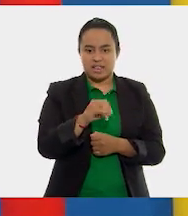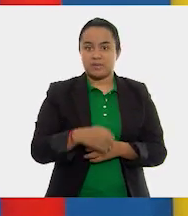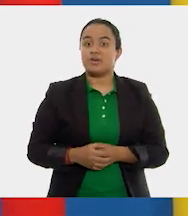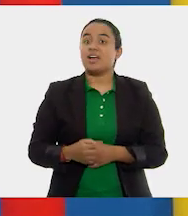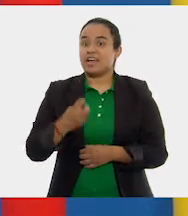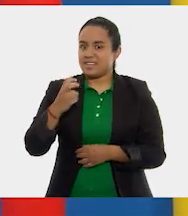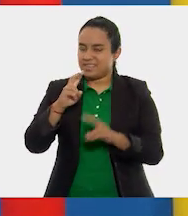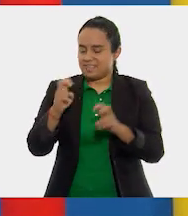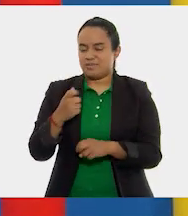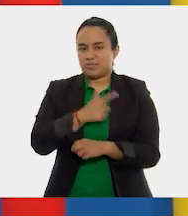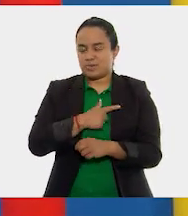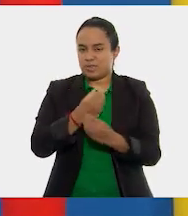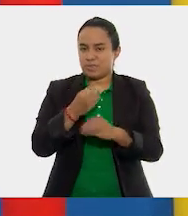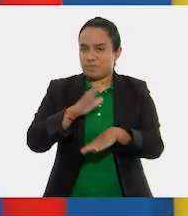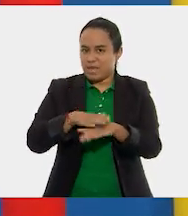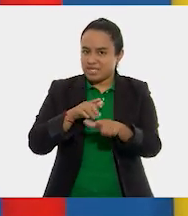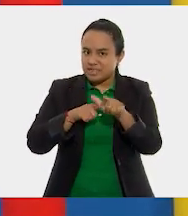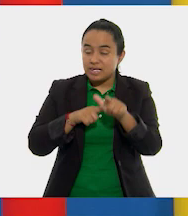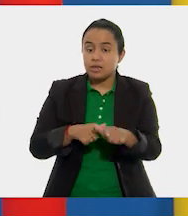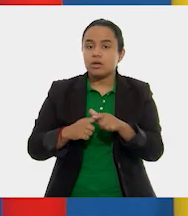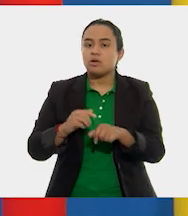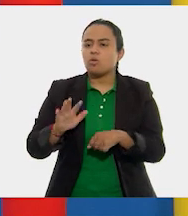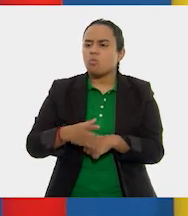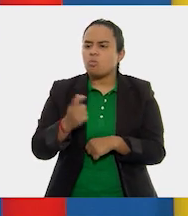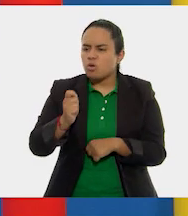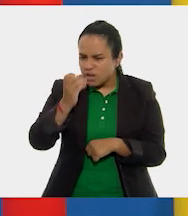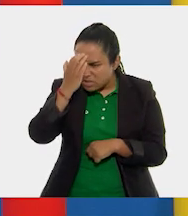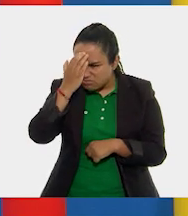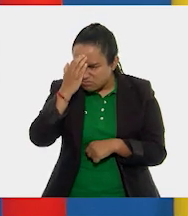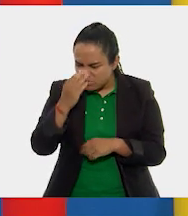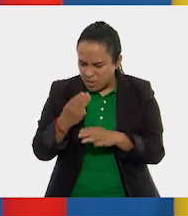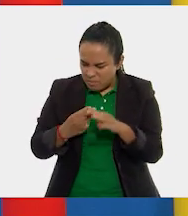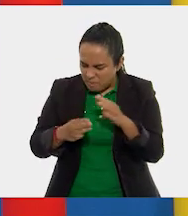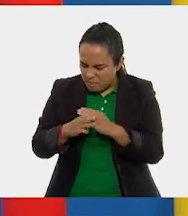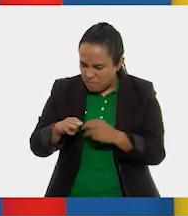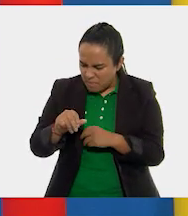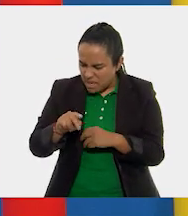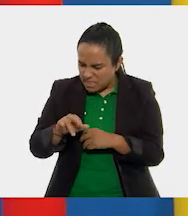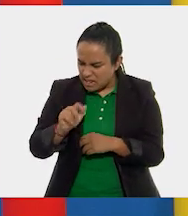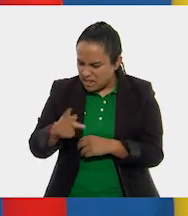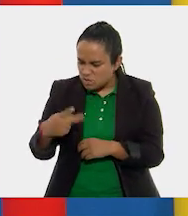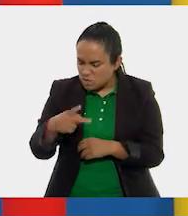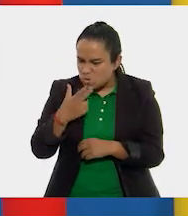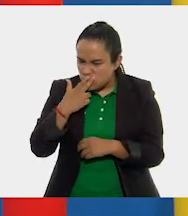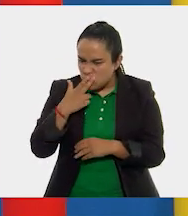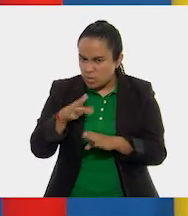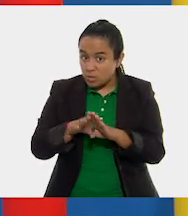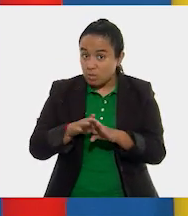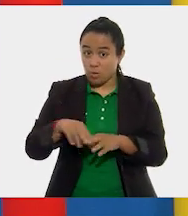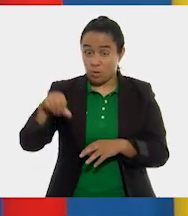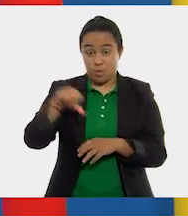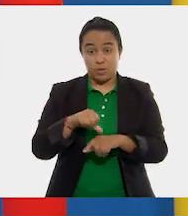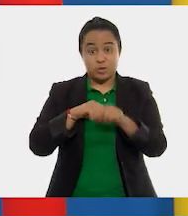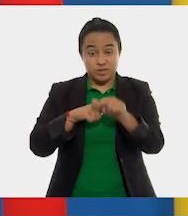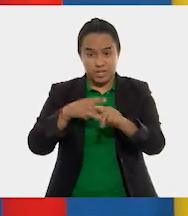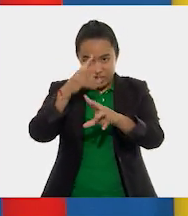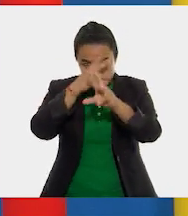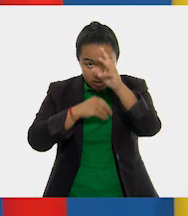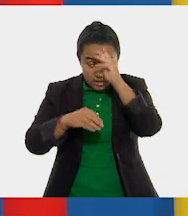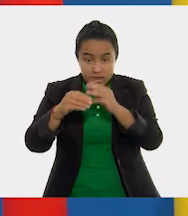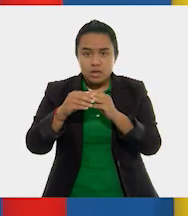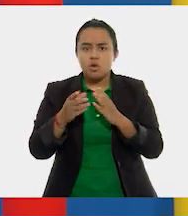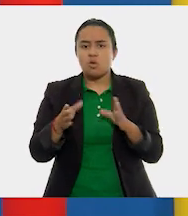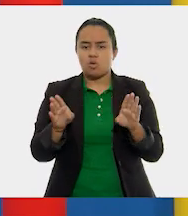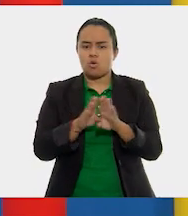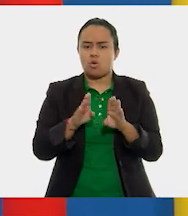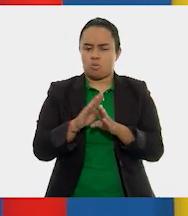continuar con él, porque es muy interesante conocer las propiedades de la materia. Y qué bueno que hoy vamos a continuar aprendiendo, y esta vez acerca